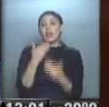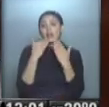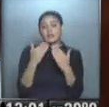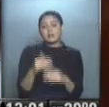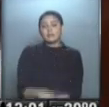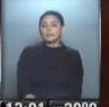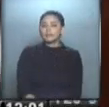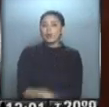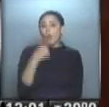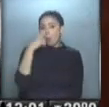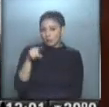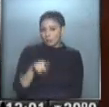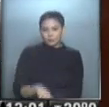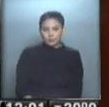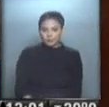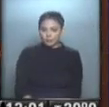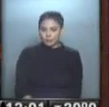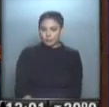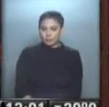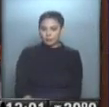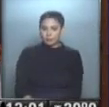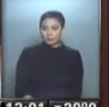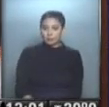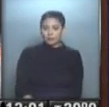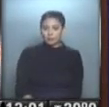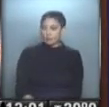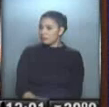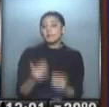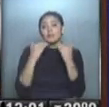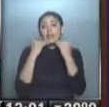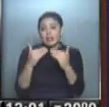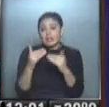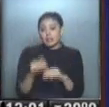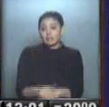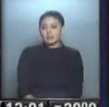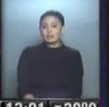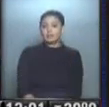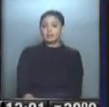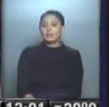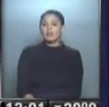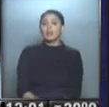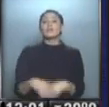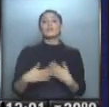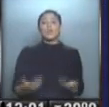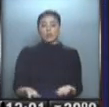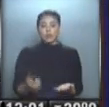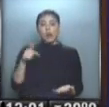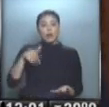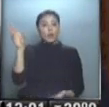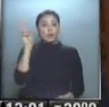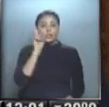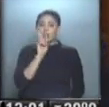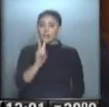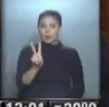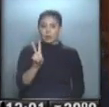Gracias. Es la última. Muchas gracias, licenciado. Bueno, vamos a escuchar a